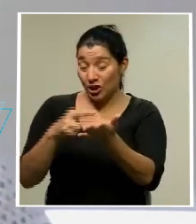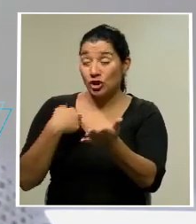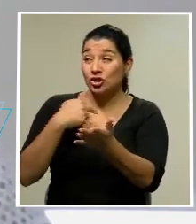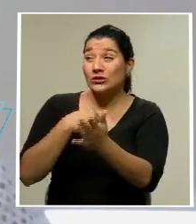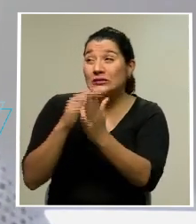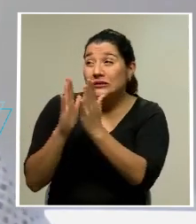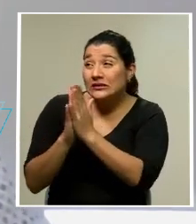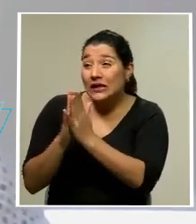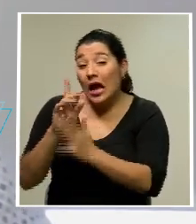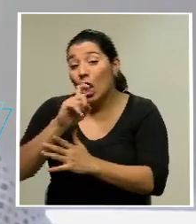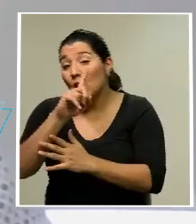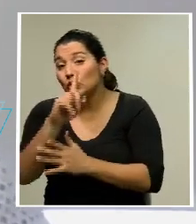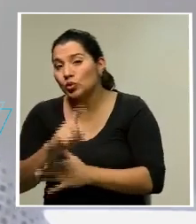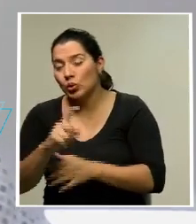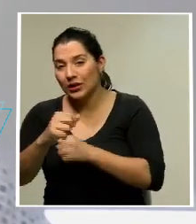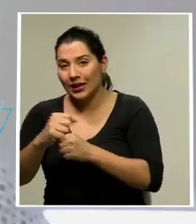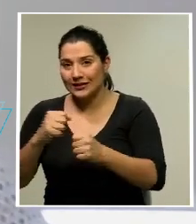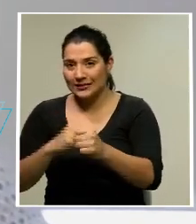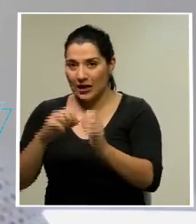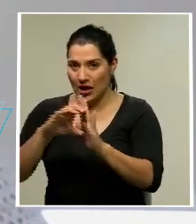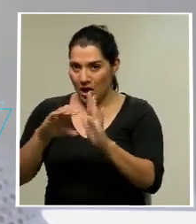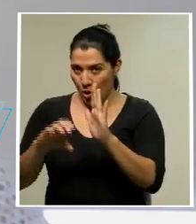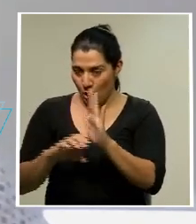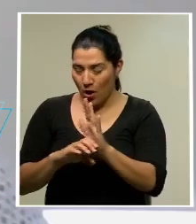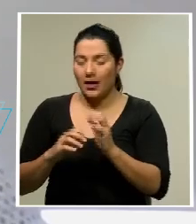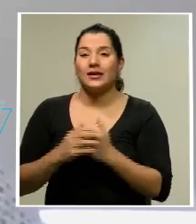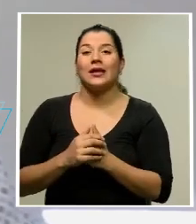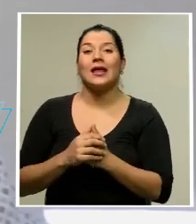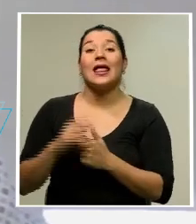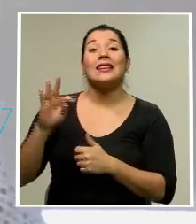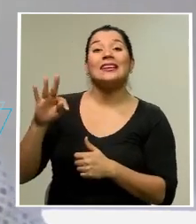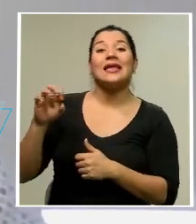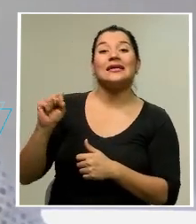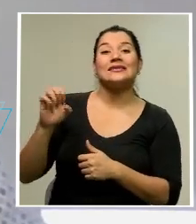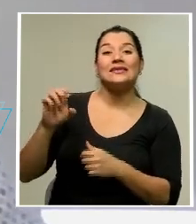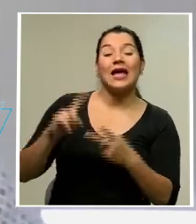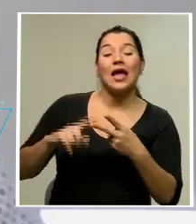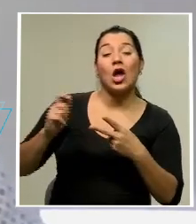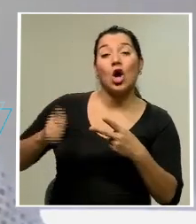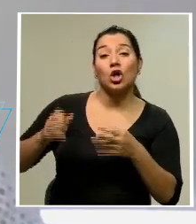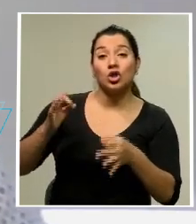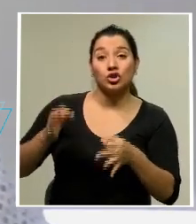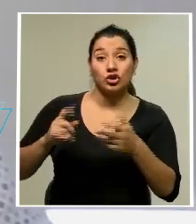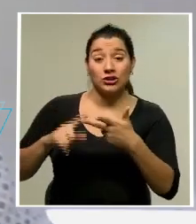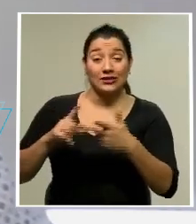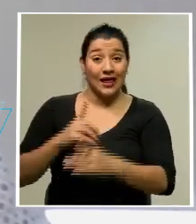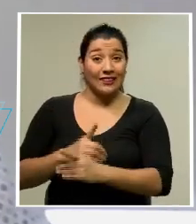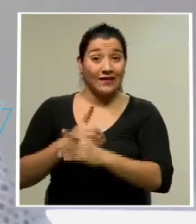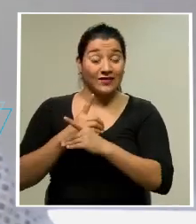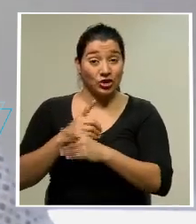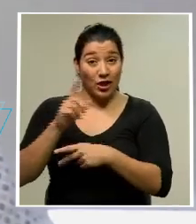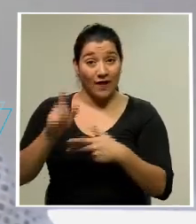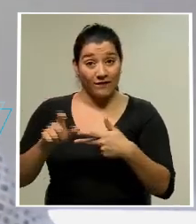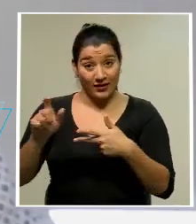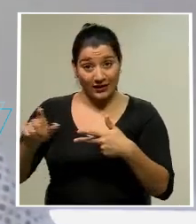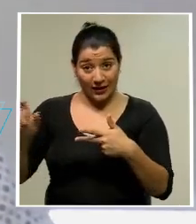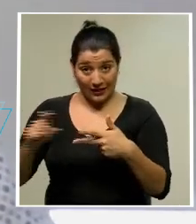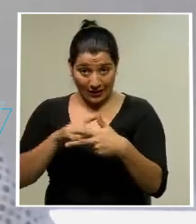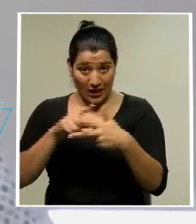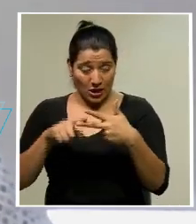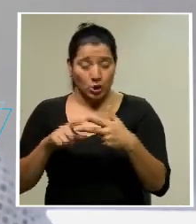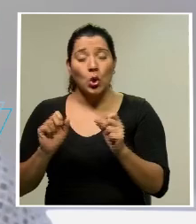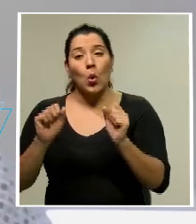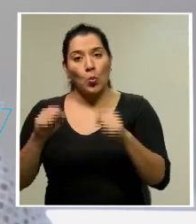Tribunal Supremo de Elecciones, al igual que Corte Suprema de Justicia, la Defensoría de los Habitantes, tienen esa facultad que